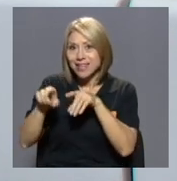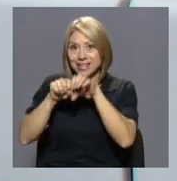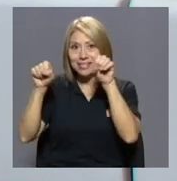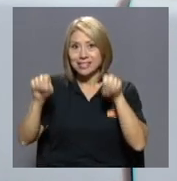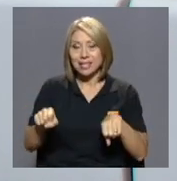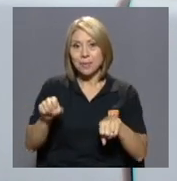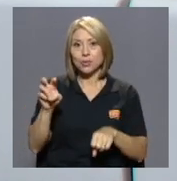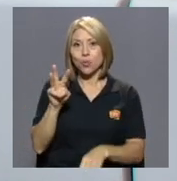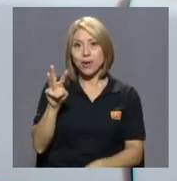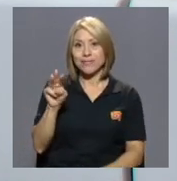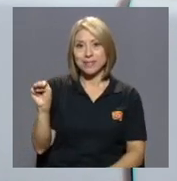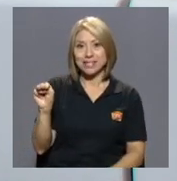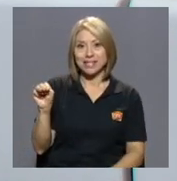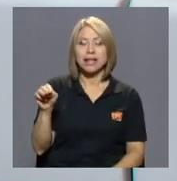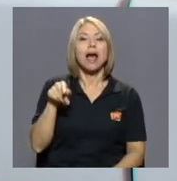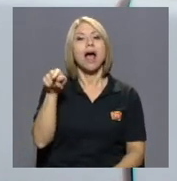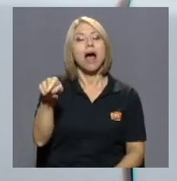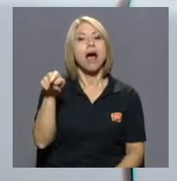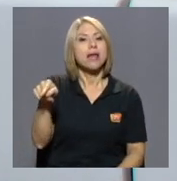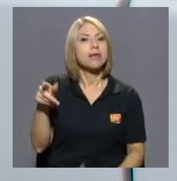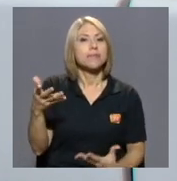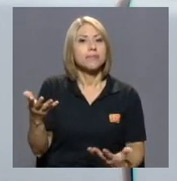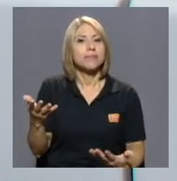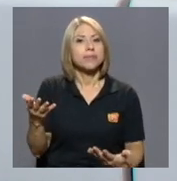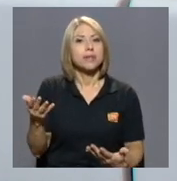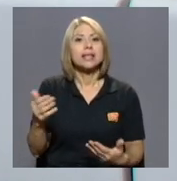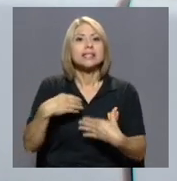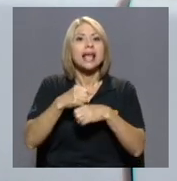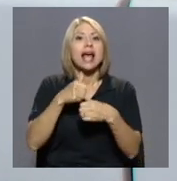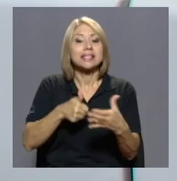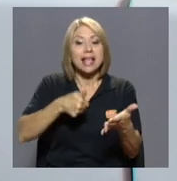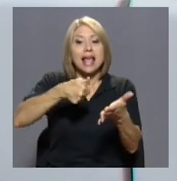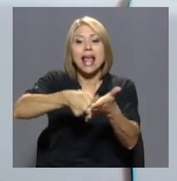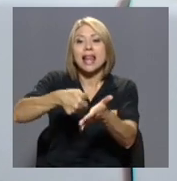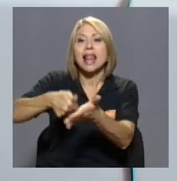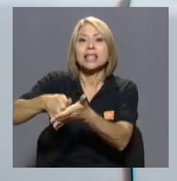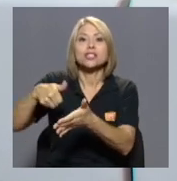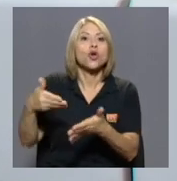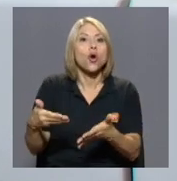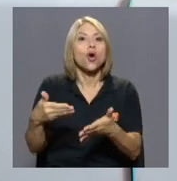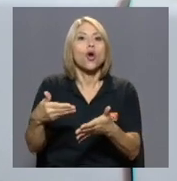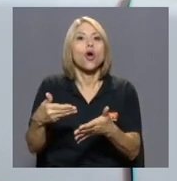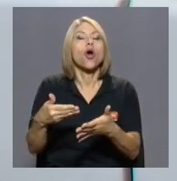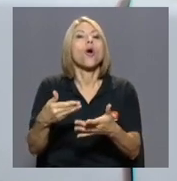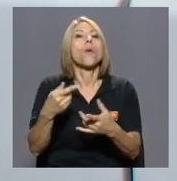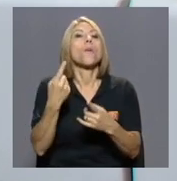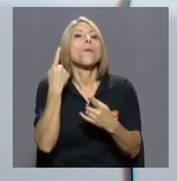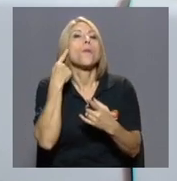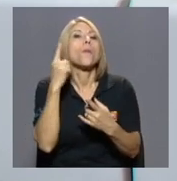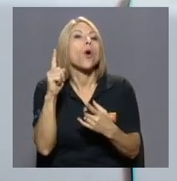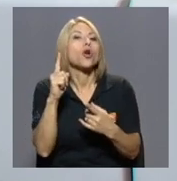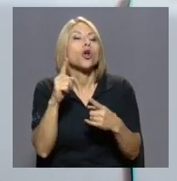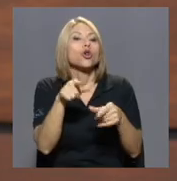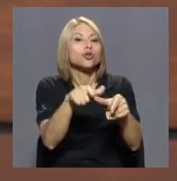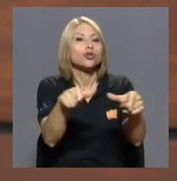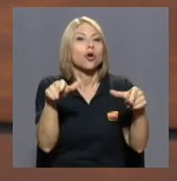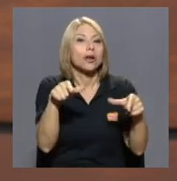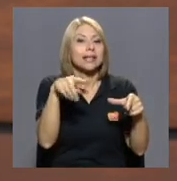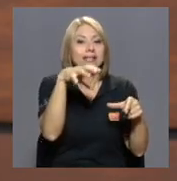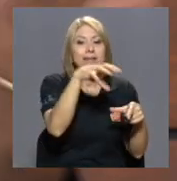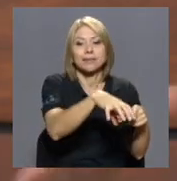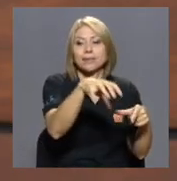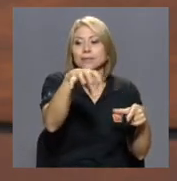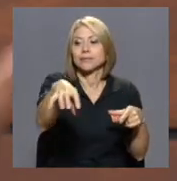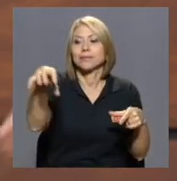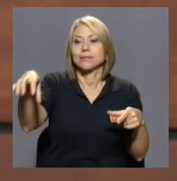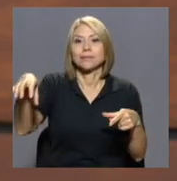elección es donde es por distritos electorales, por zonas, y se presentan